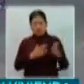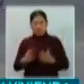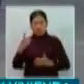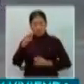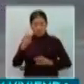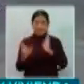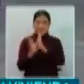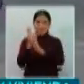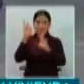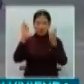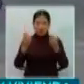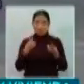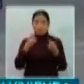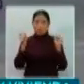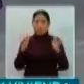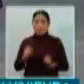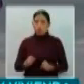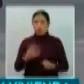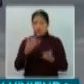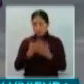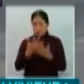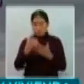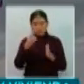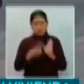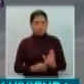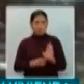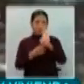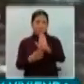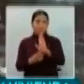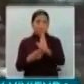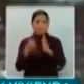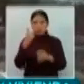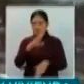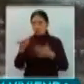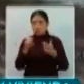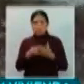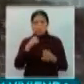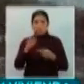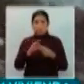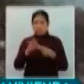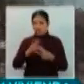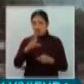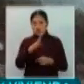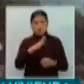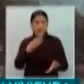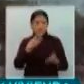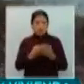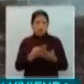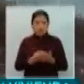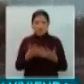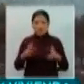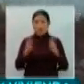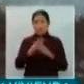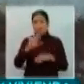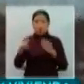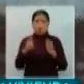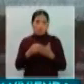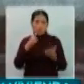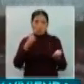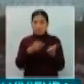para el censo se pueda probar, para que veamos si funciona y cómo funciona y si es